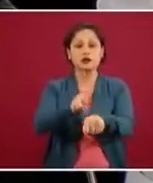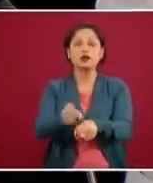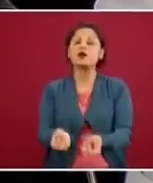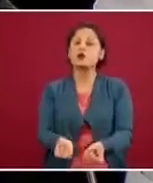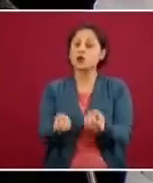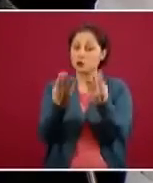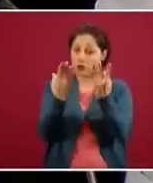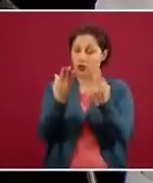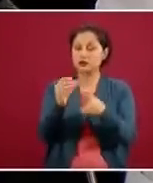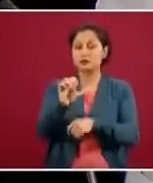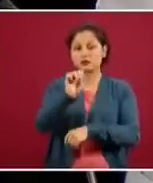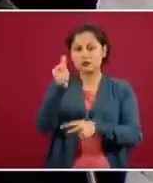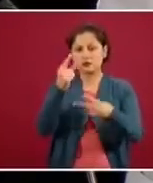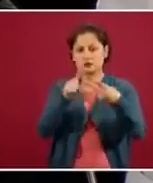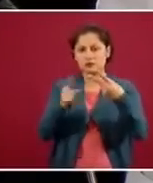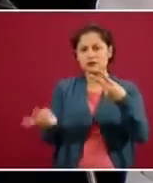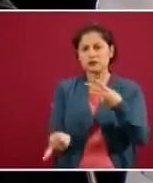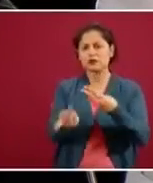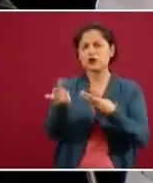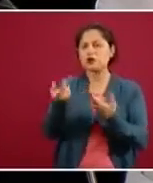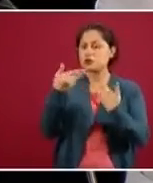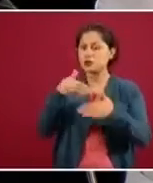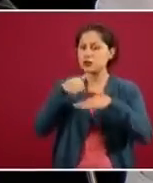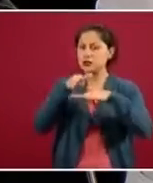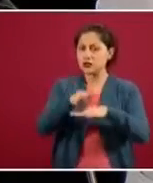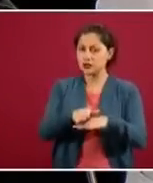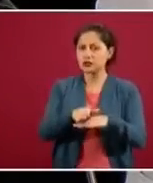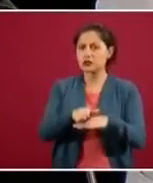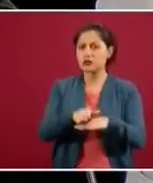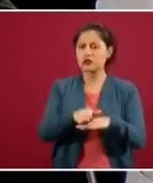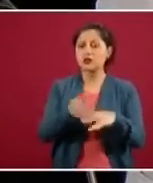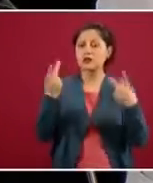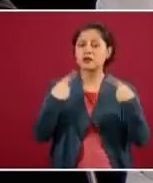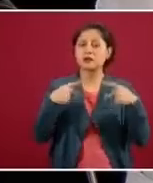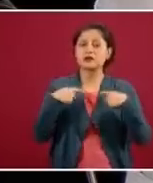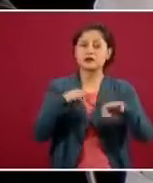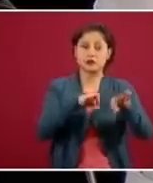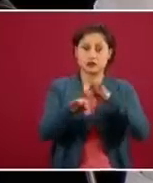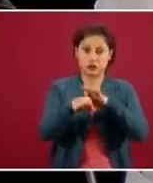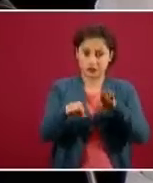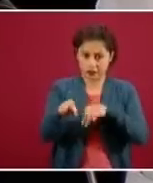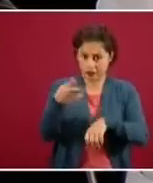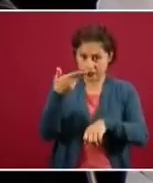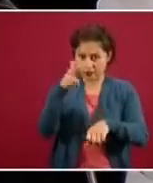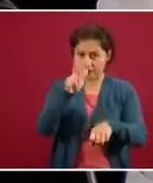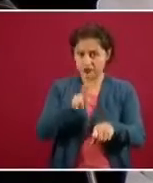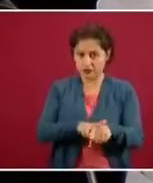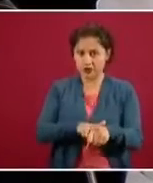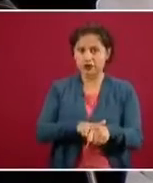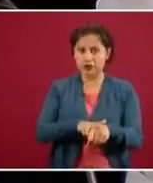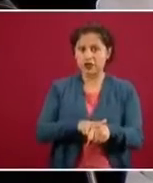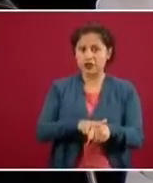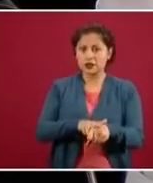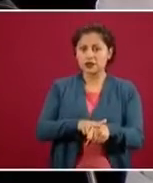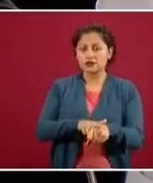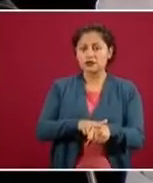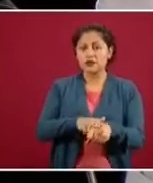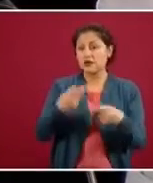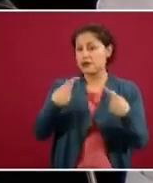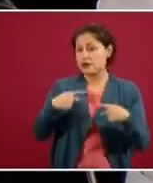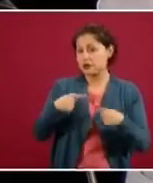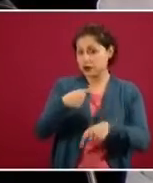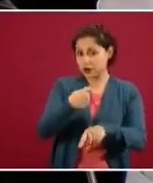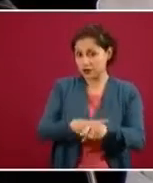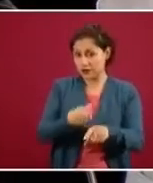respecto a la comunicación que le está dando el personal médico a los familiares con pacientes de